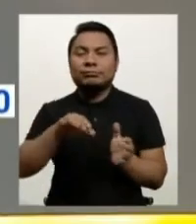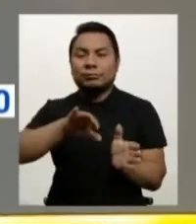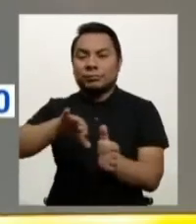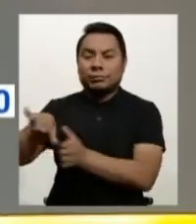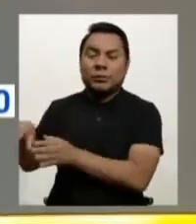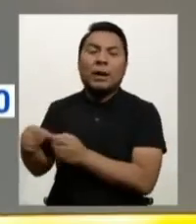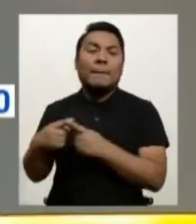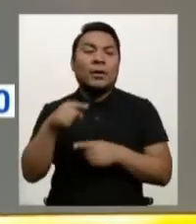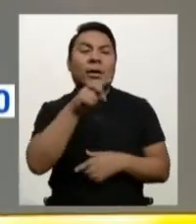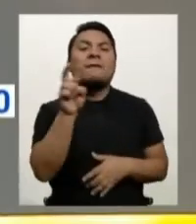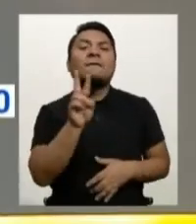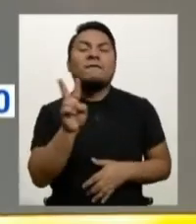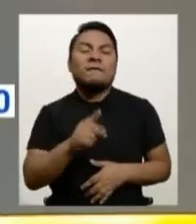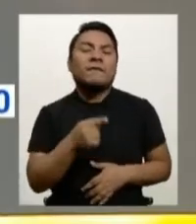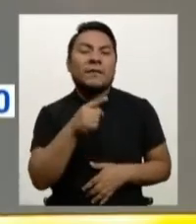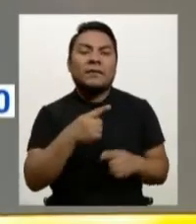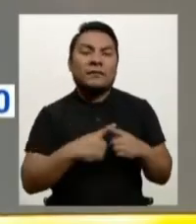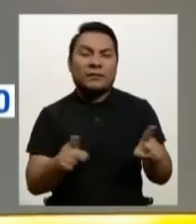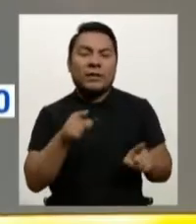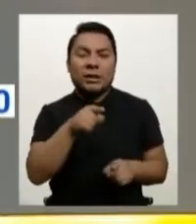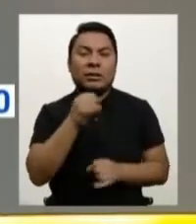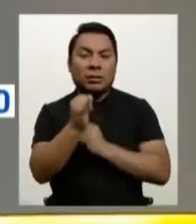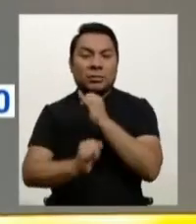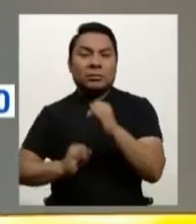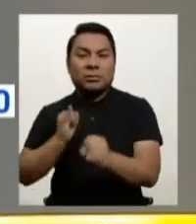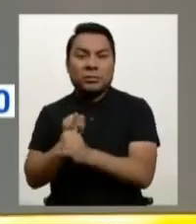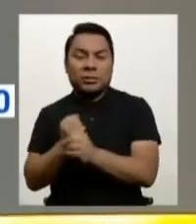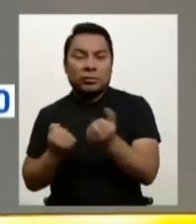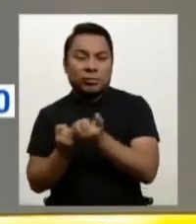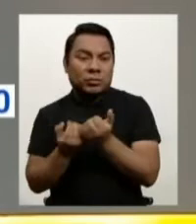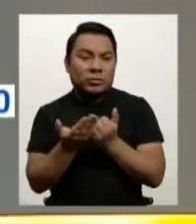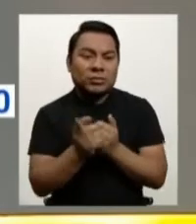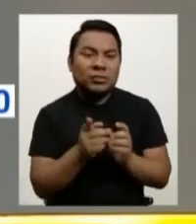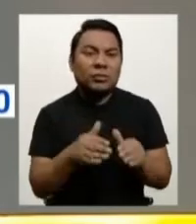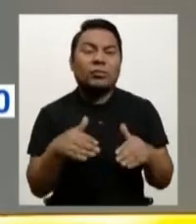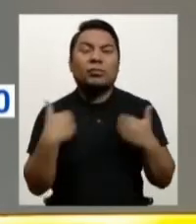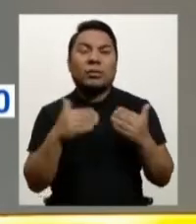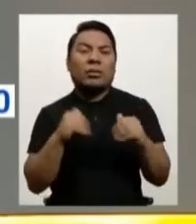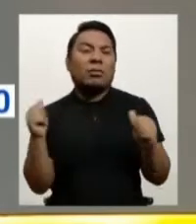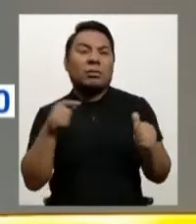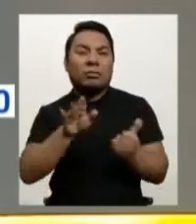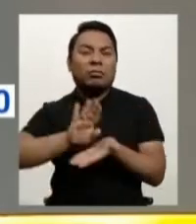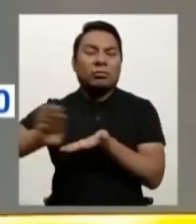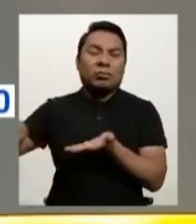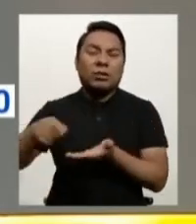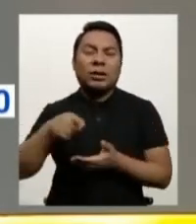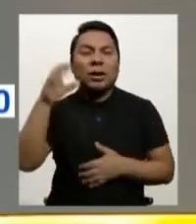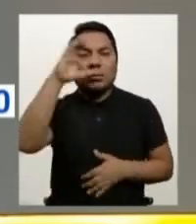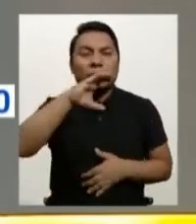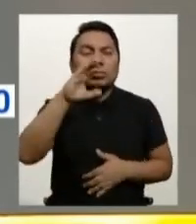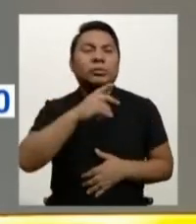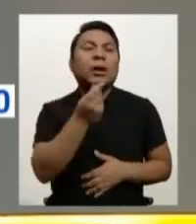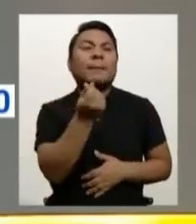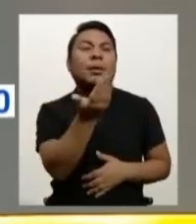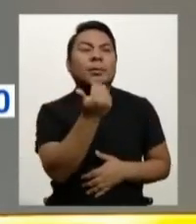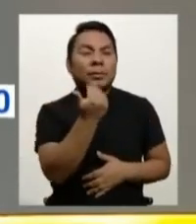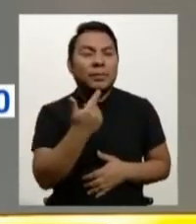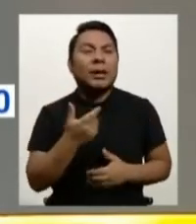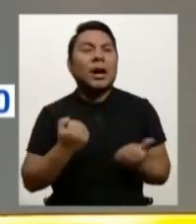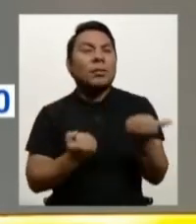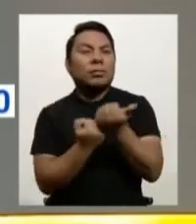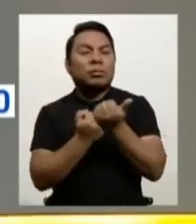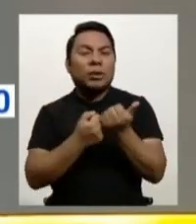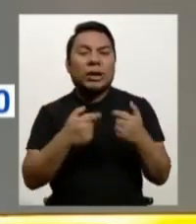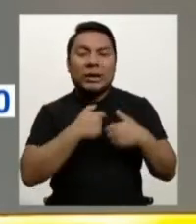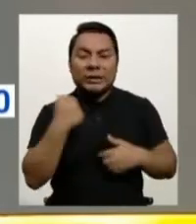un actor, o sea, no está en la comunidad financiera internacional, simplemente busca financiamiento por lado chino y por otro lado, entonces tiene